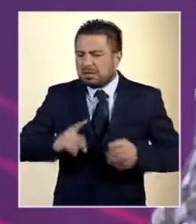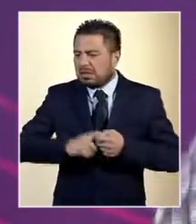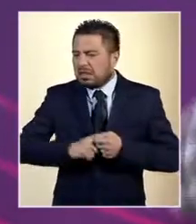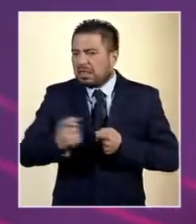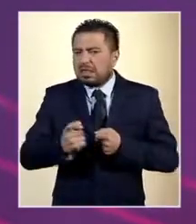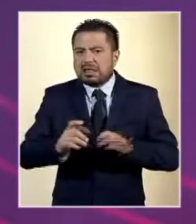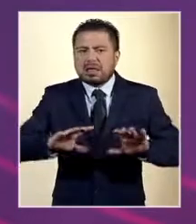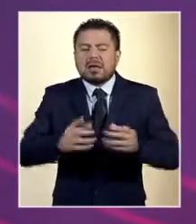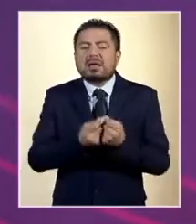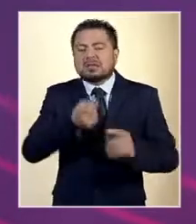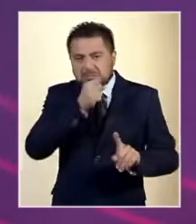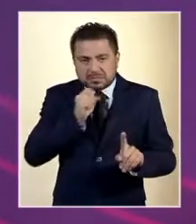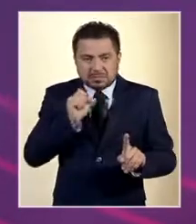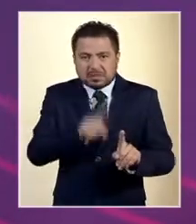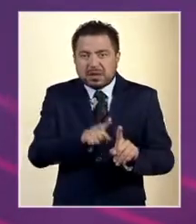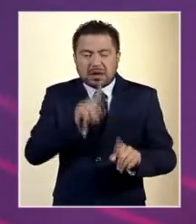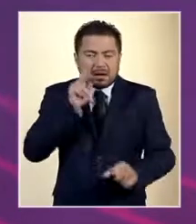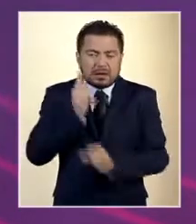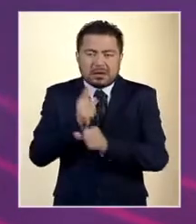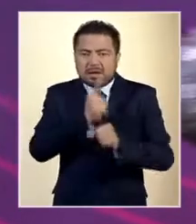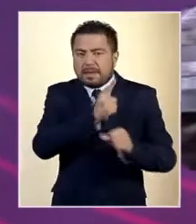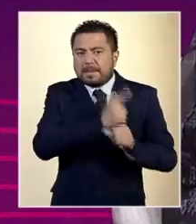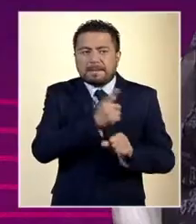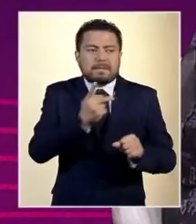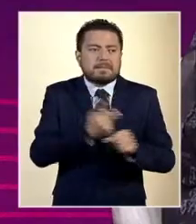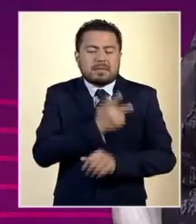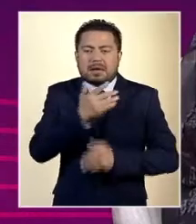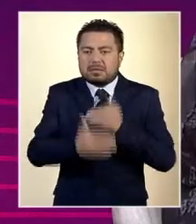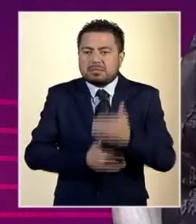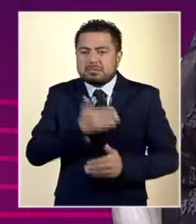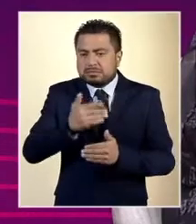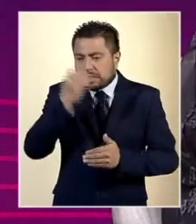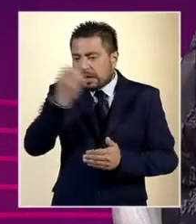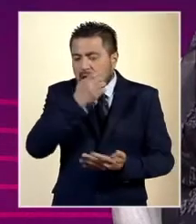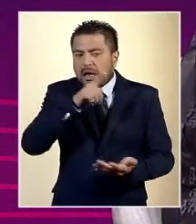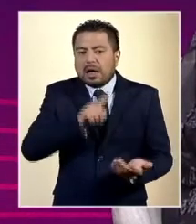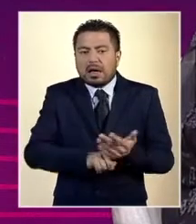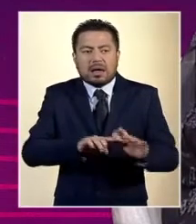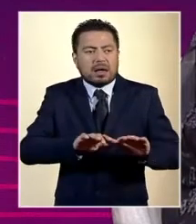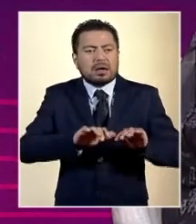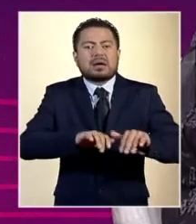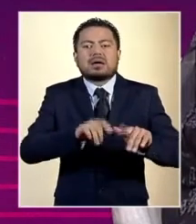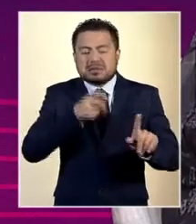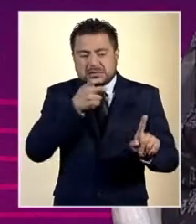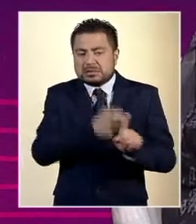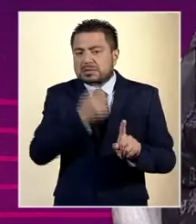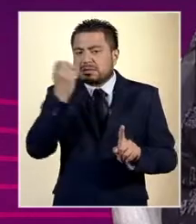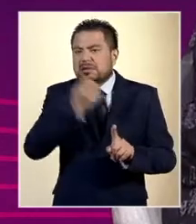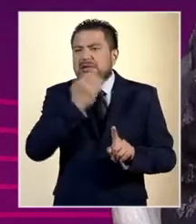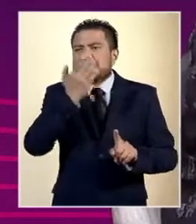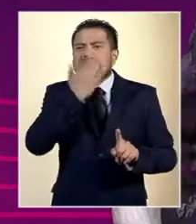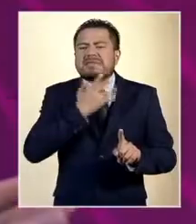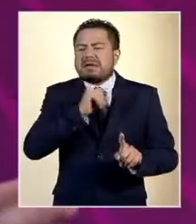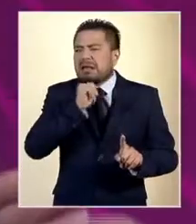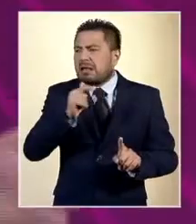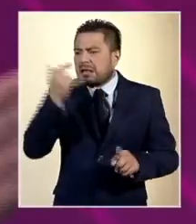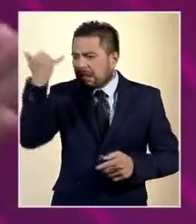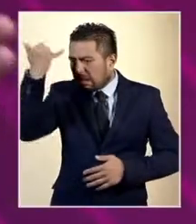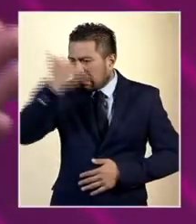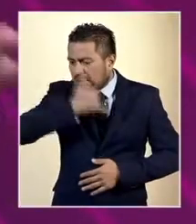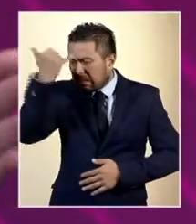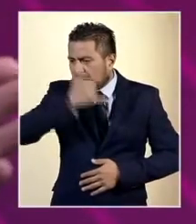exclusión, sino que también vemos que pasó en algún momento por la escuela y en la escuela nadie se